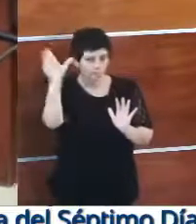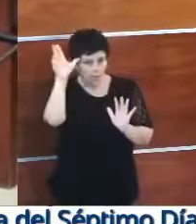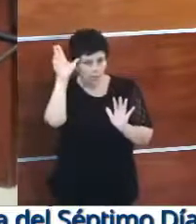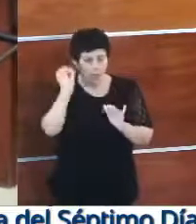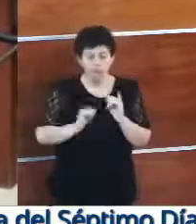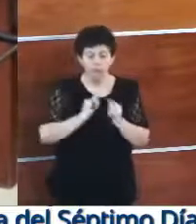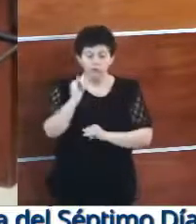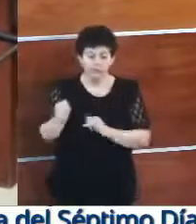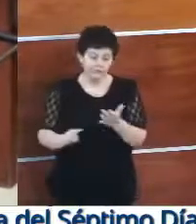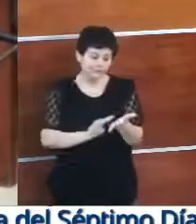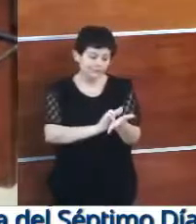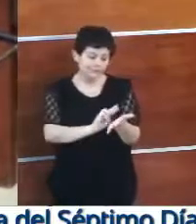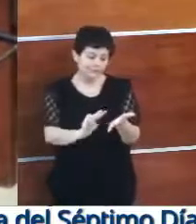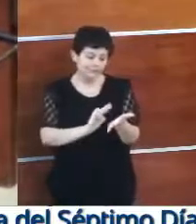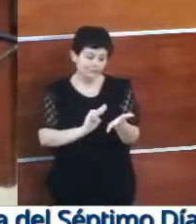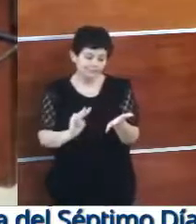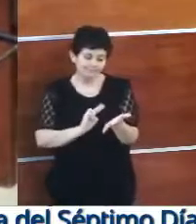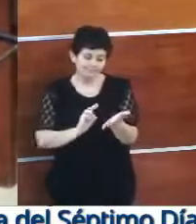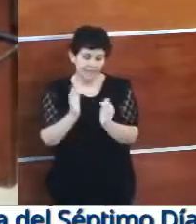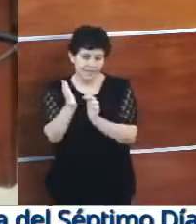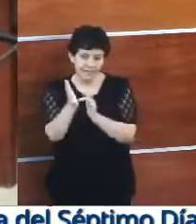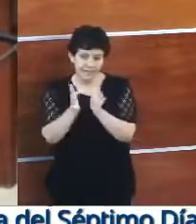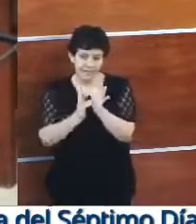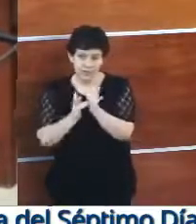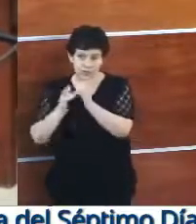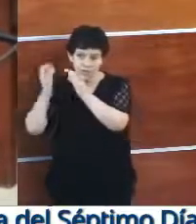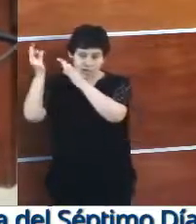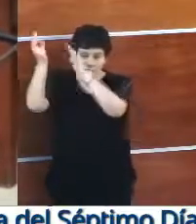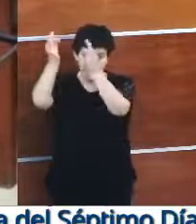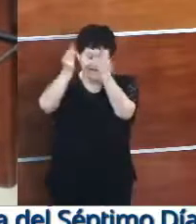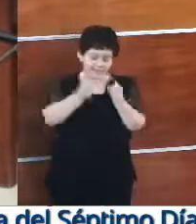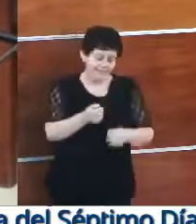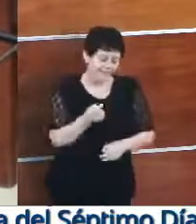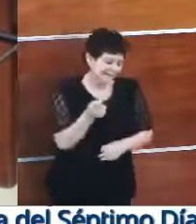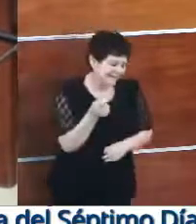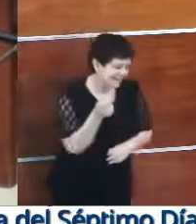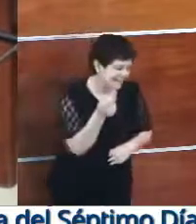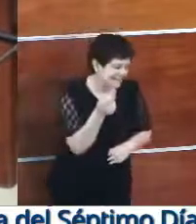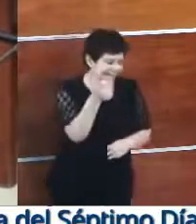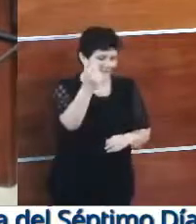del Señor se acerca. Parucía, ¿no es cierto?, del